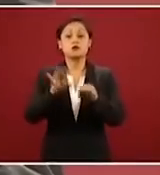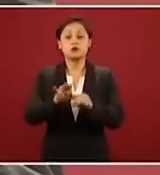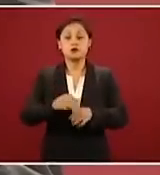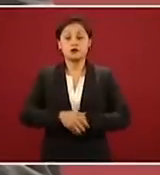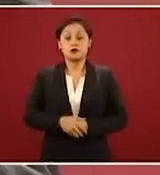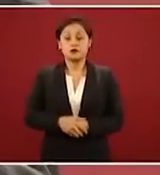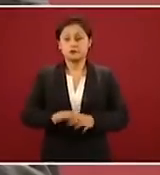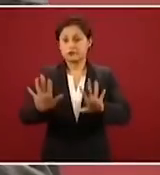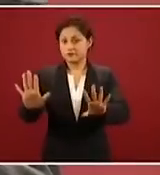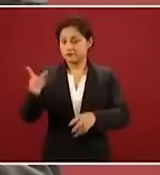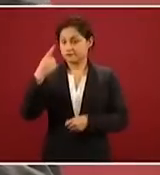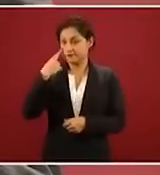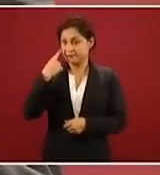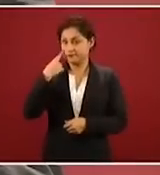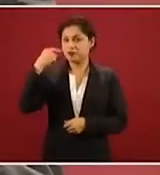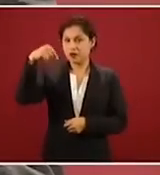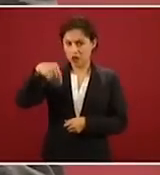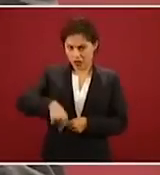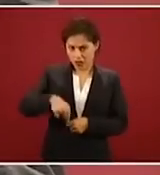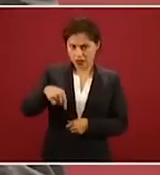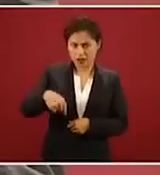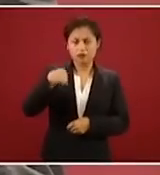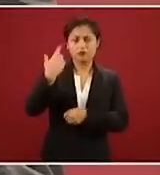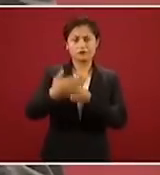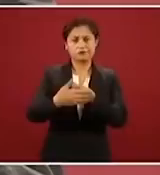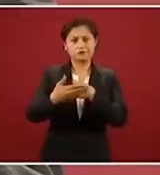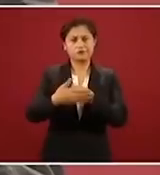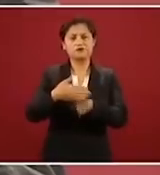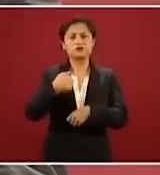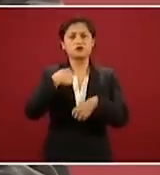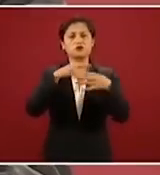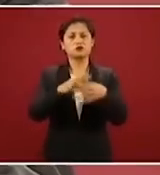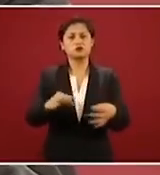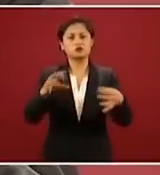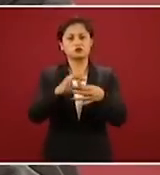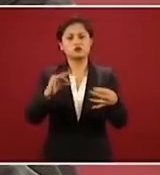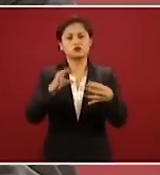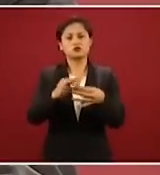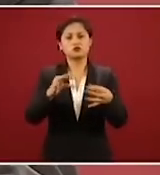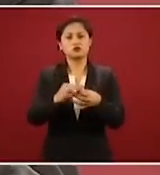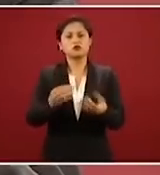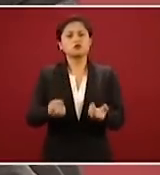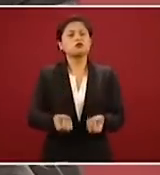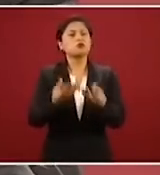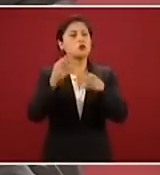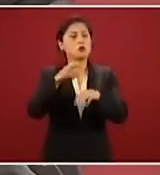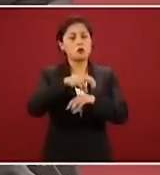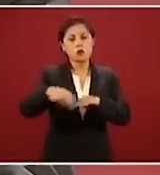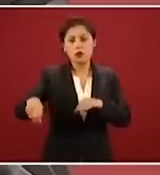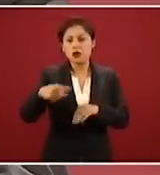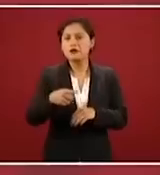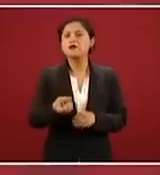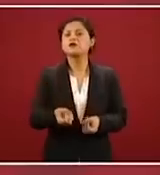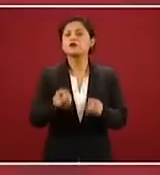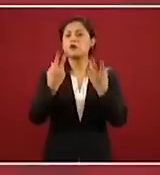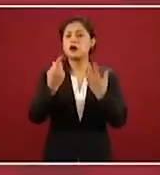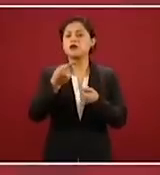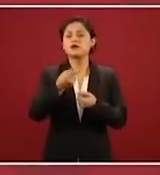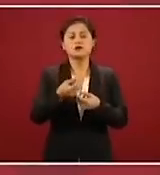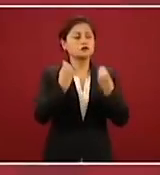yo tengo que informarles aquí sobre eso, ¿sí?, y decir cuántos boletos y a qué